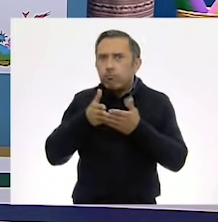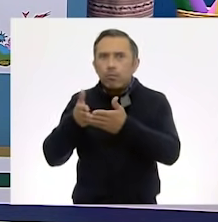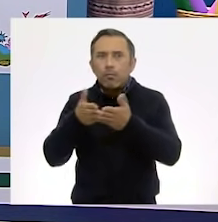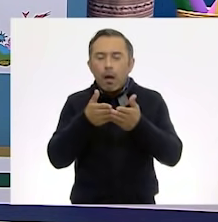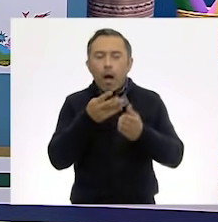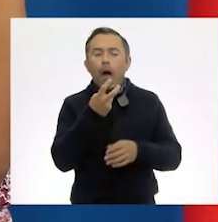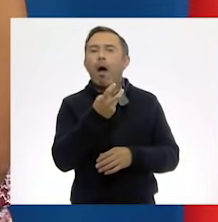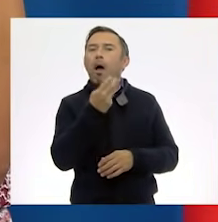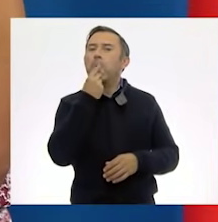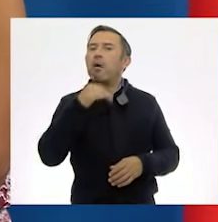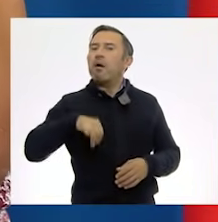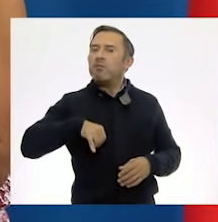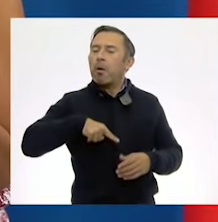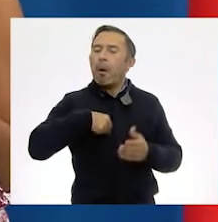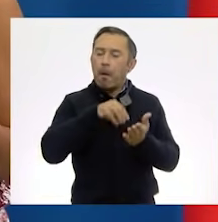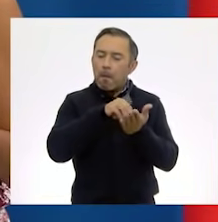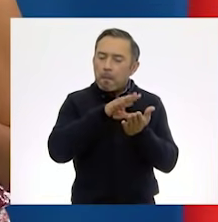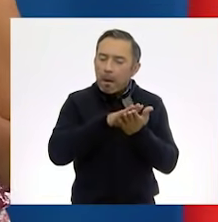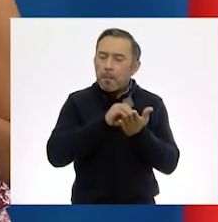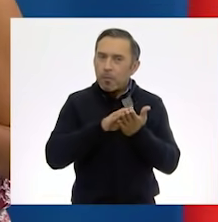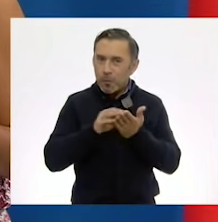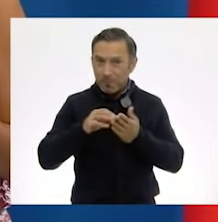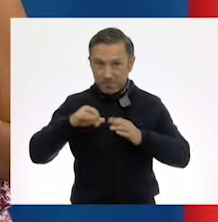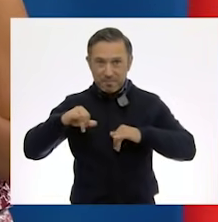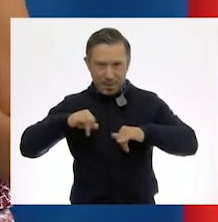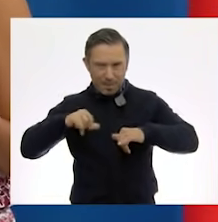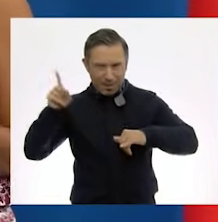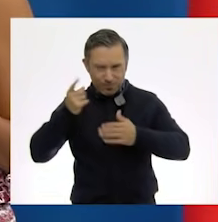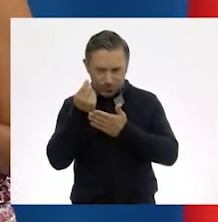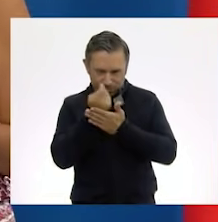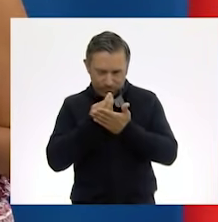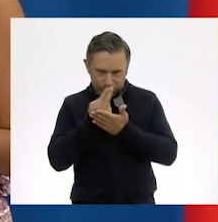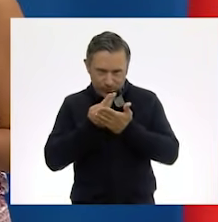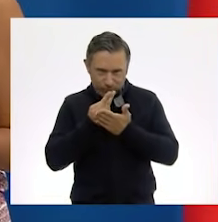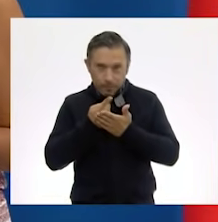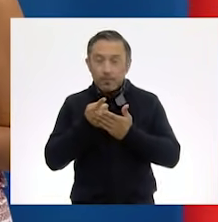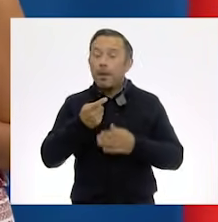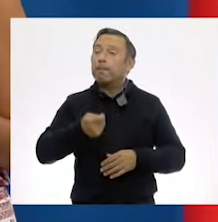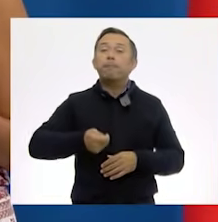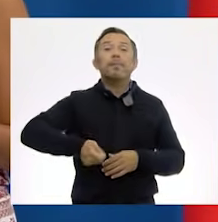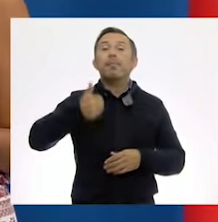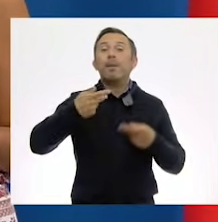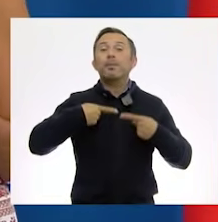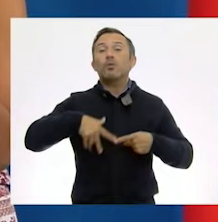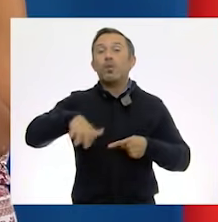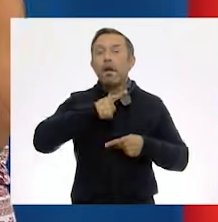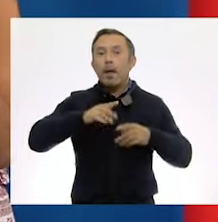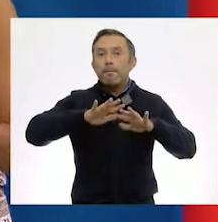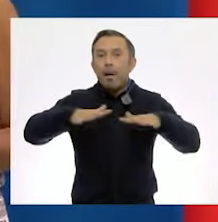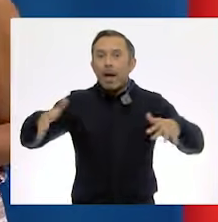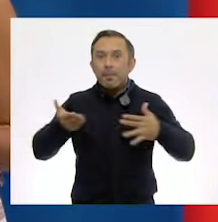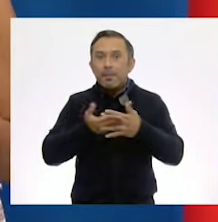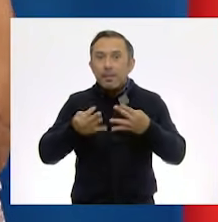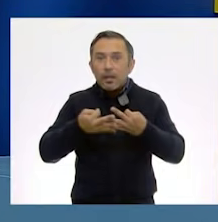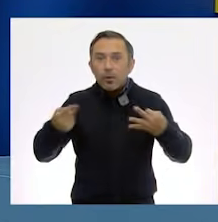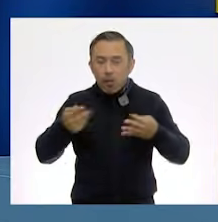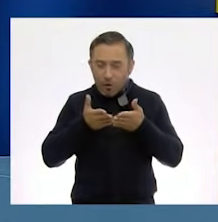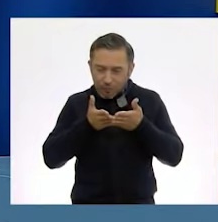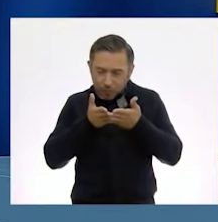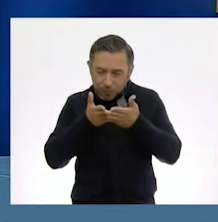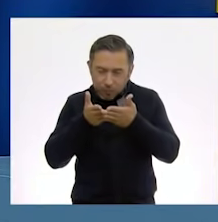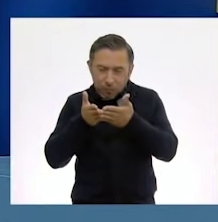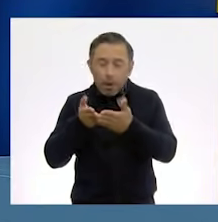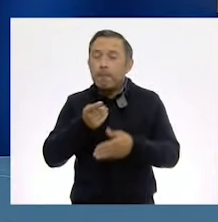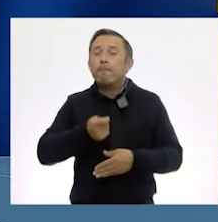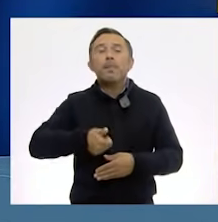para anotarlo en mi esquema, que la primera civilización en surcar el mar Mediterráneo para el comercio fue la fenicia. Muy